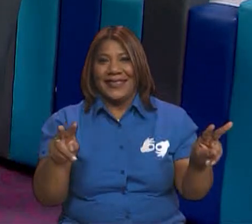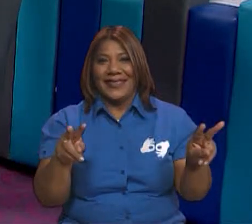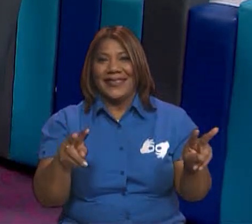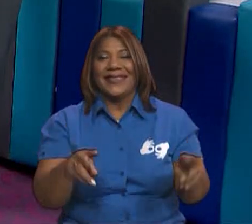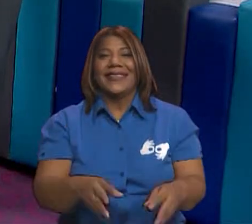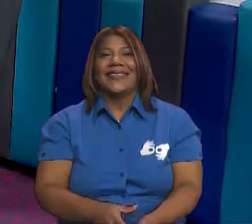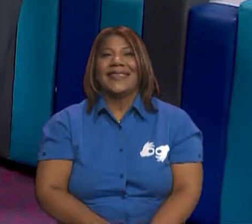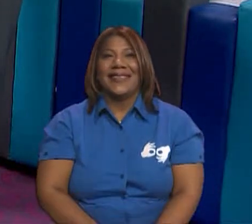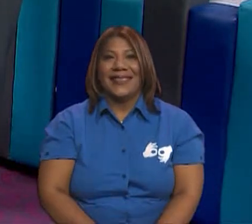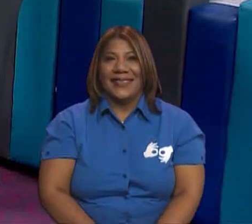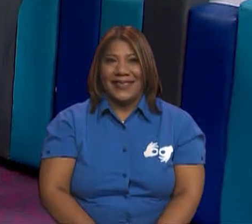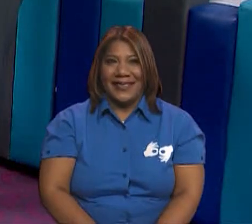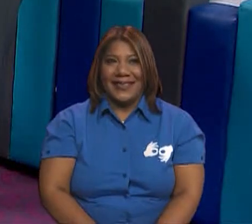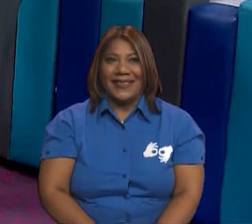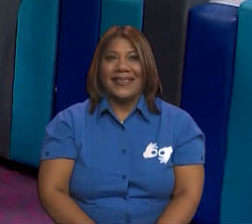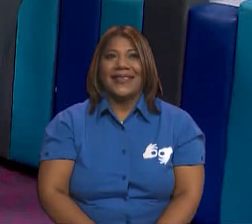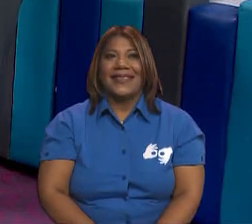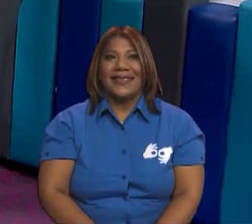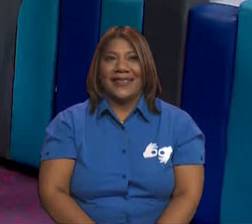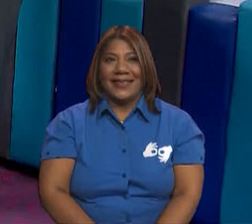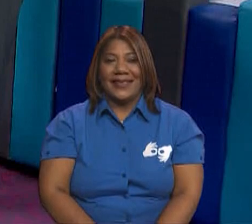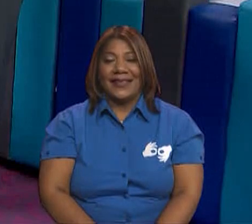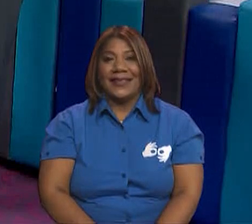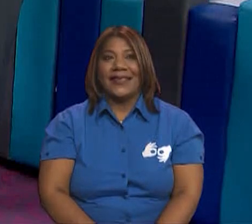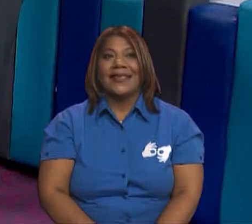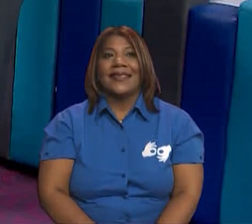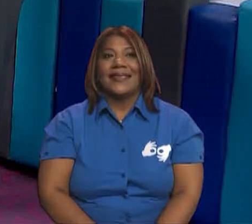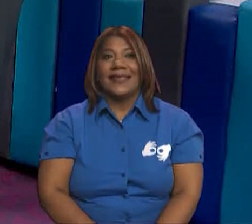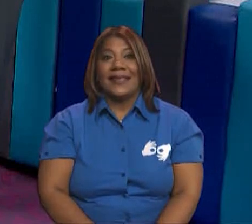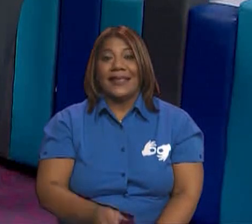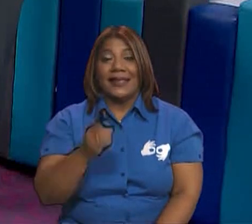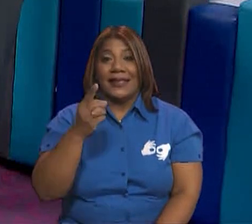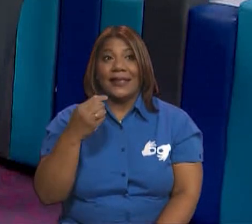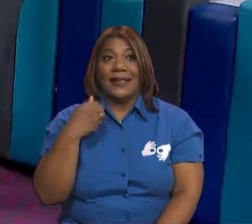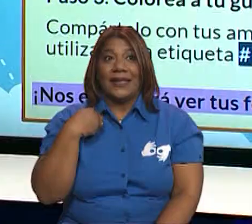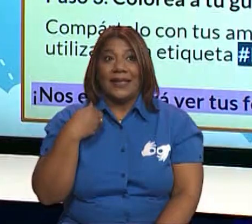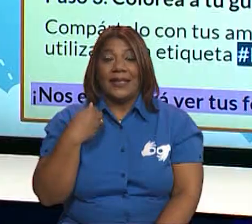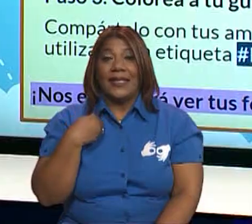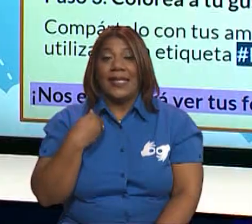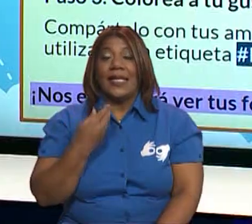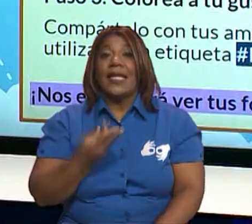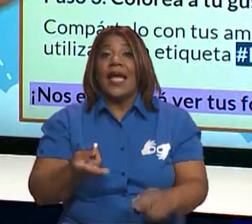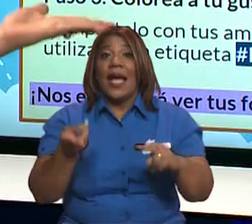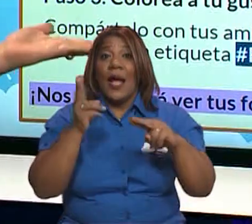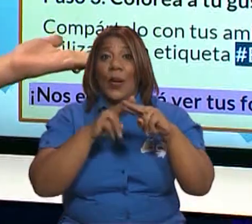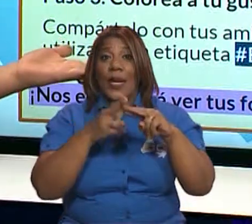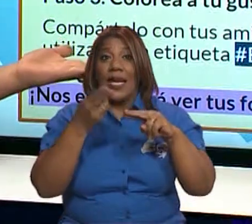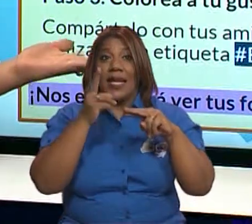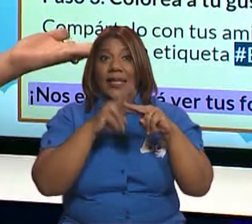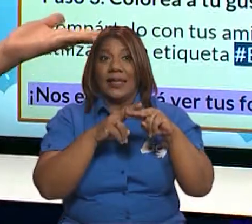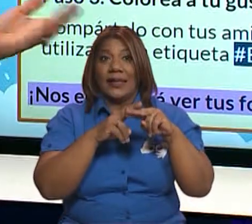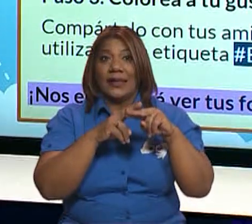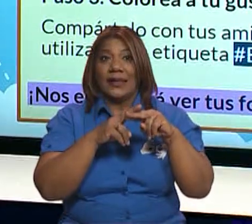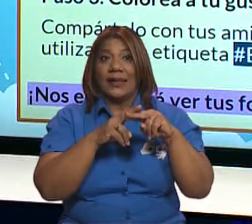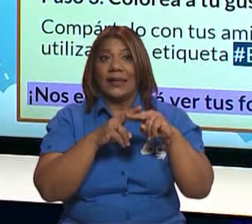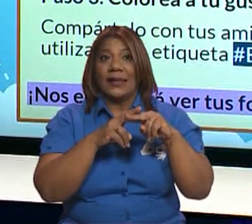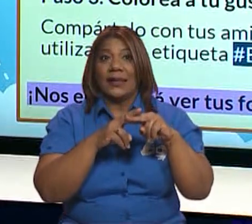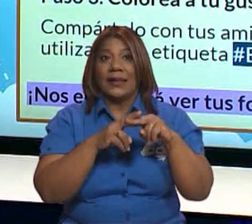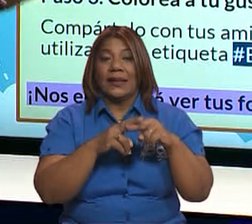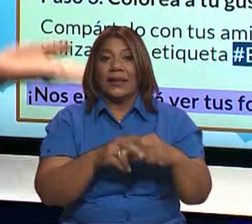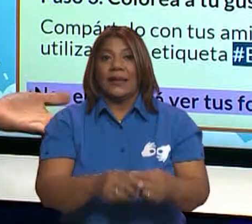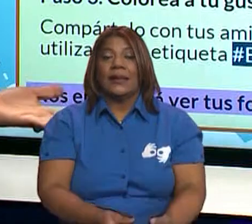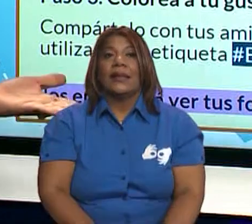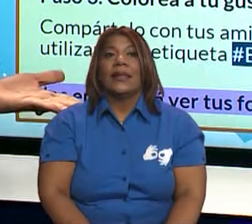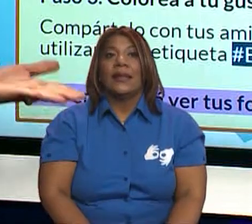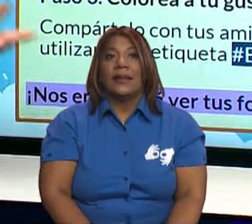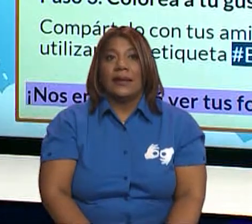se conecta con la diversidad. Muy bien, pasamos entonces para cerrar nuestra clase. Invitamos a los chicos a un reto extra. Y